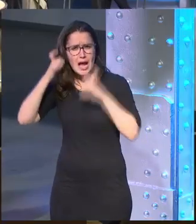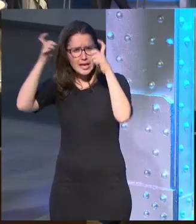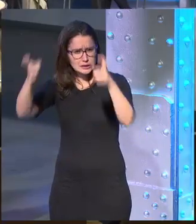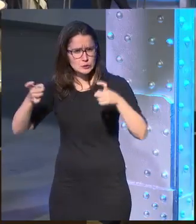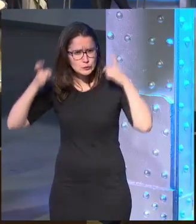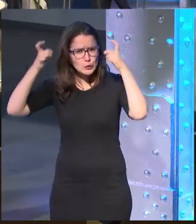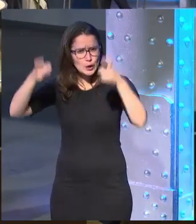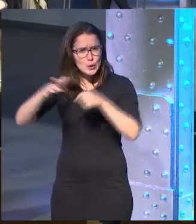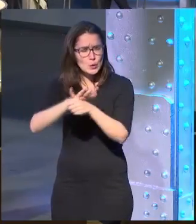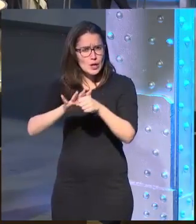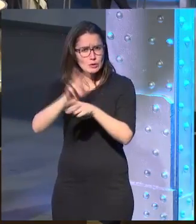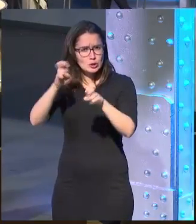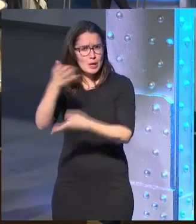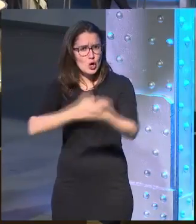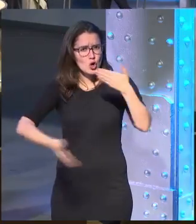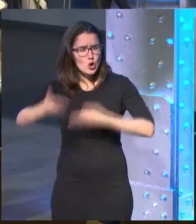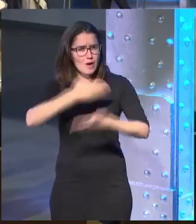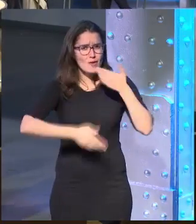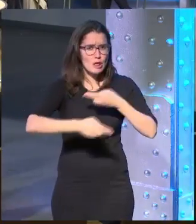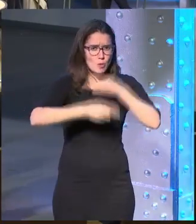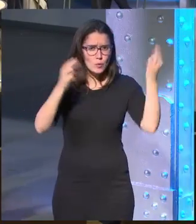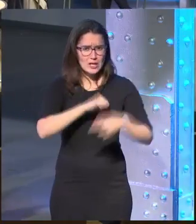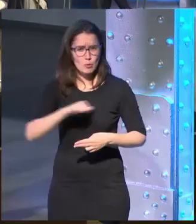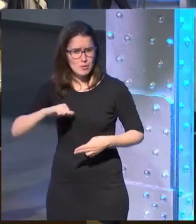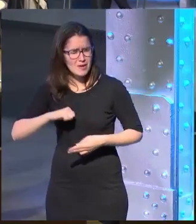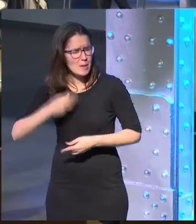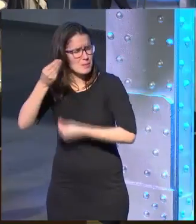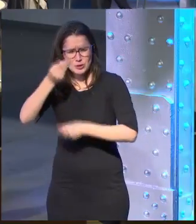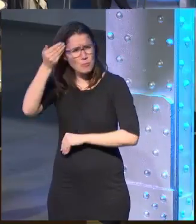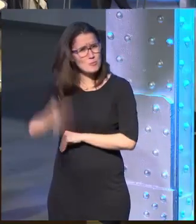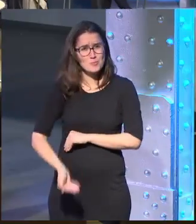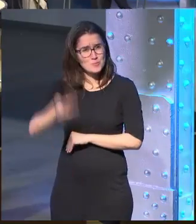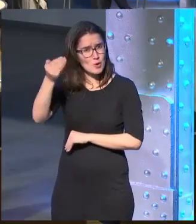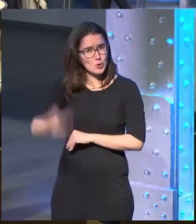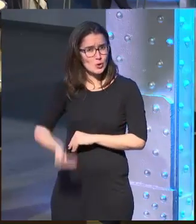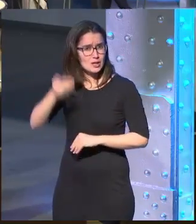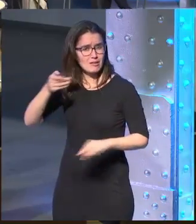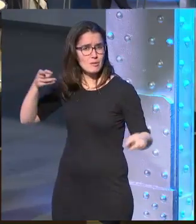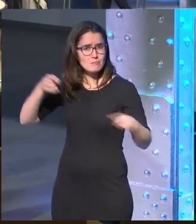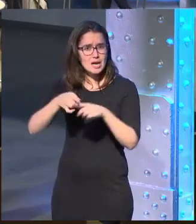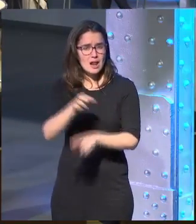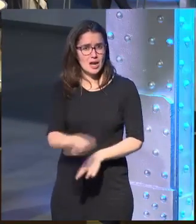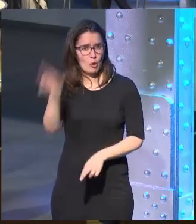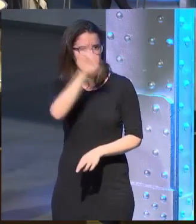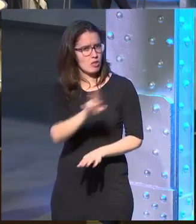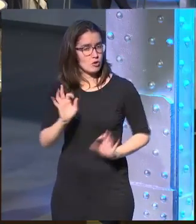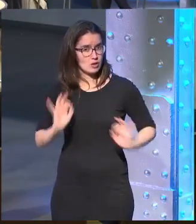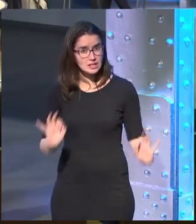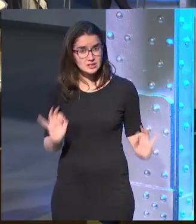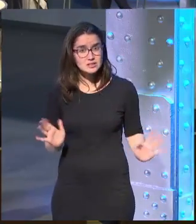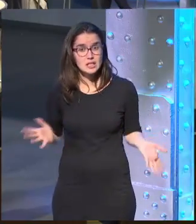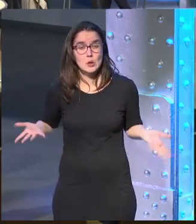también en un ámbito que es la colaboración público-privada, que la considero absolutamente esencial para esta recuperación. Por lo